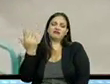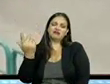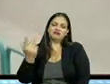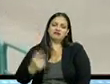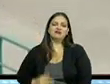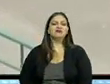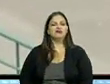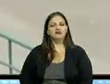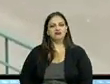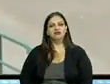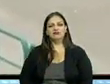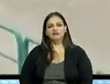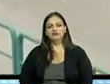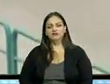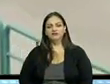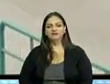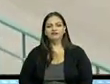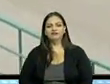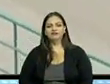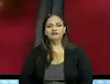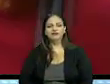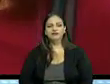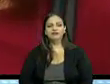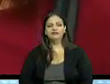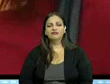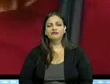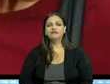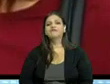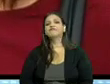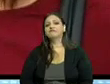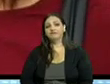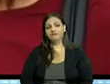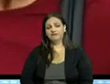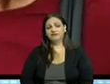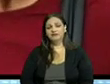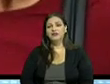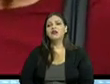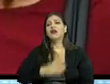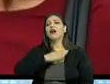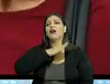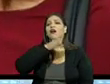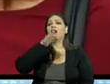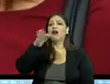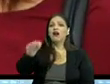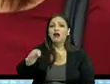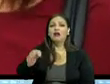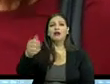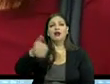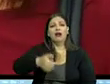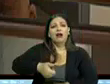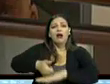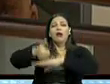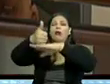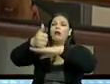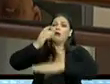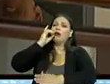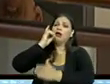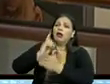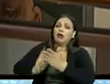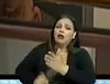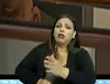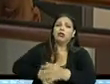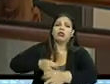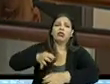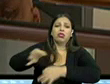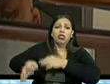ese mal momento que pasaste, ¿no? Y que te llena mucho de la cabeza, y todo ese procedimiento que tienes que hacer para presentar y formalizar la denuncia, hace que